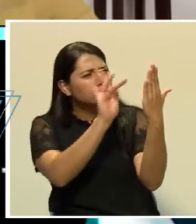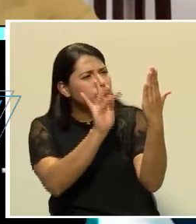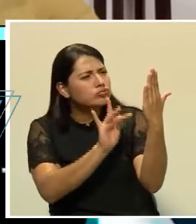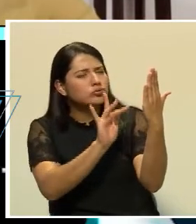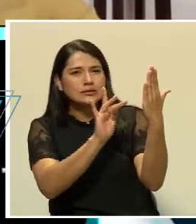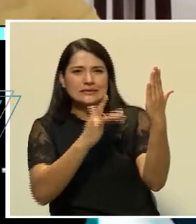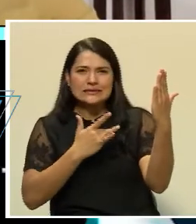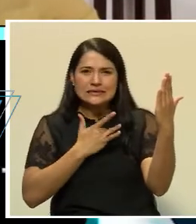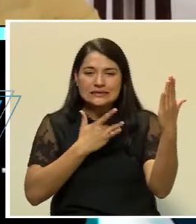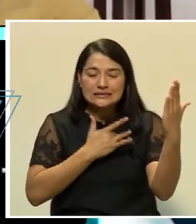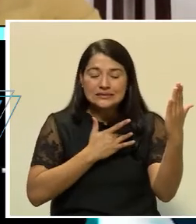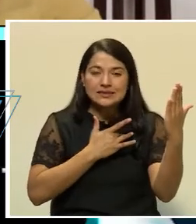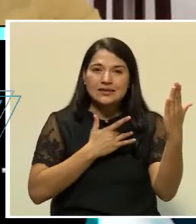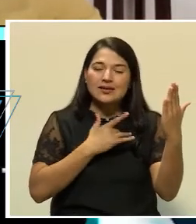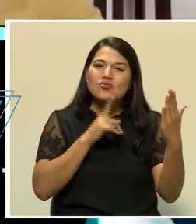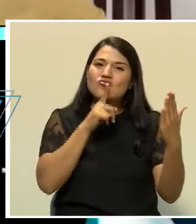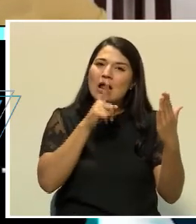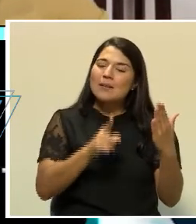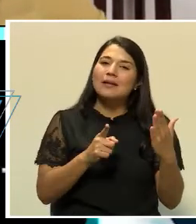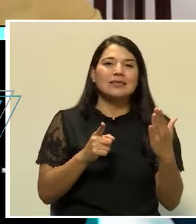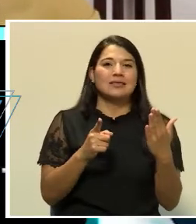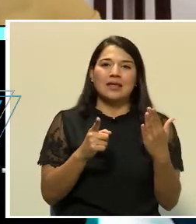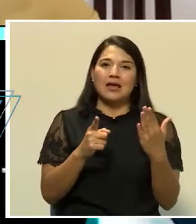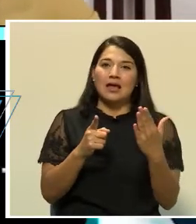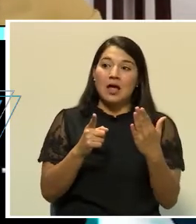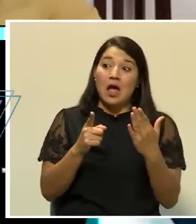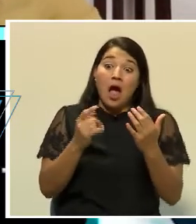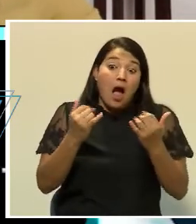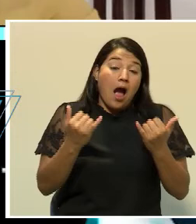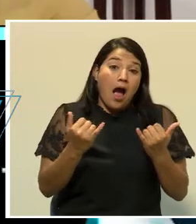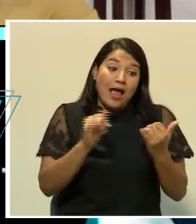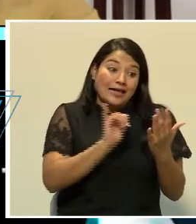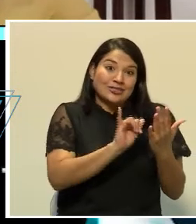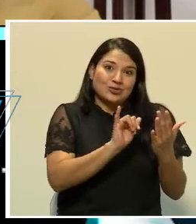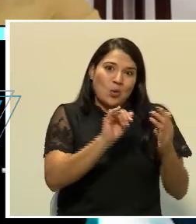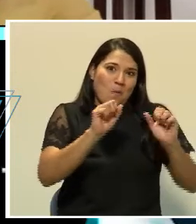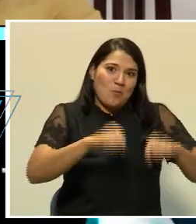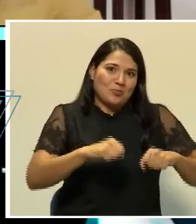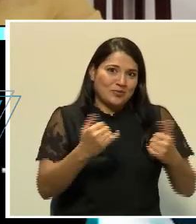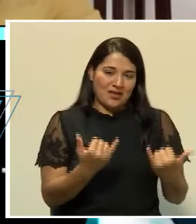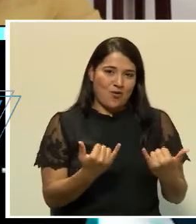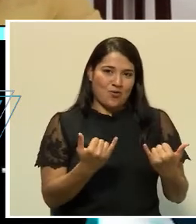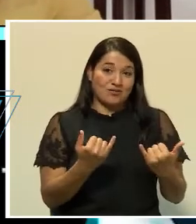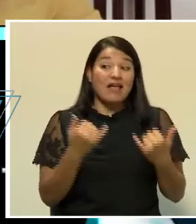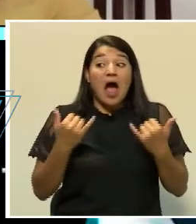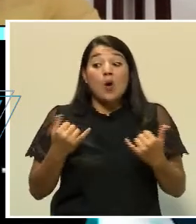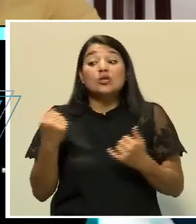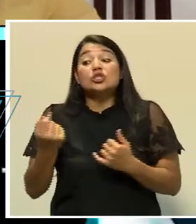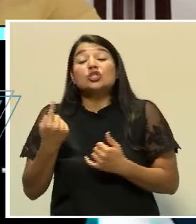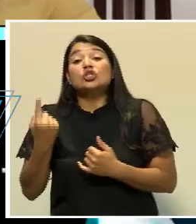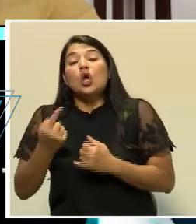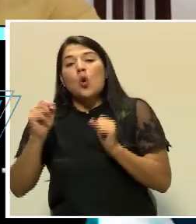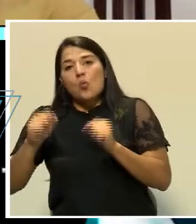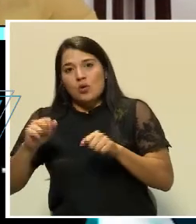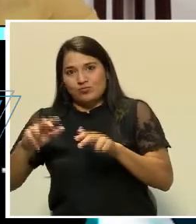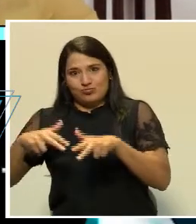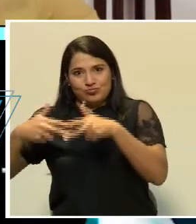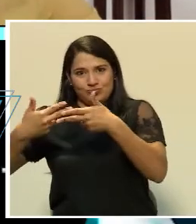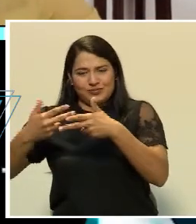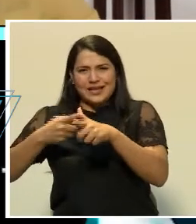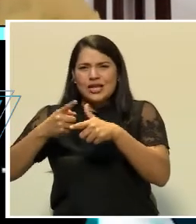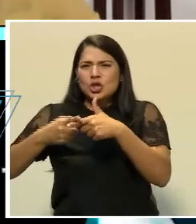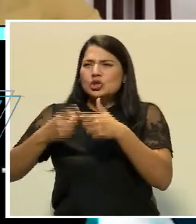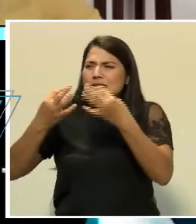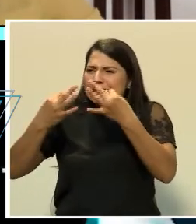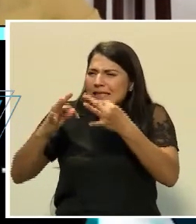demás, realmente la virtualidad es lo que tenemos ahorita enfrente y tratar de dar